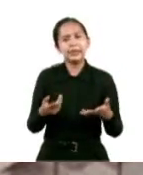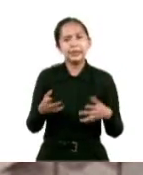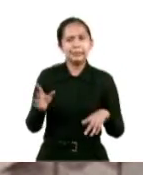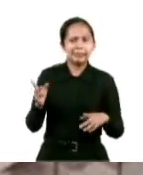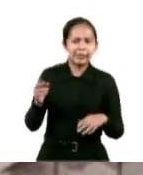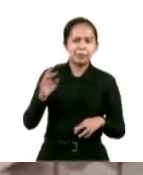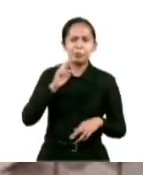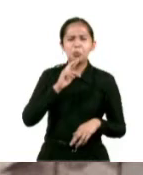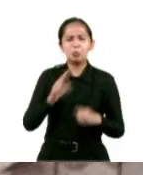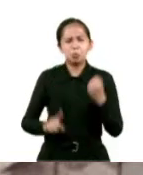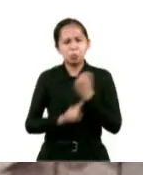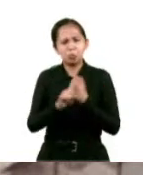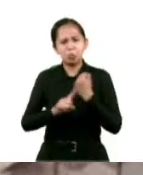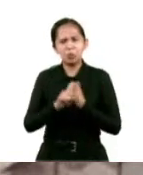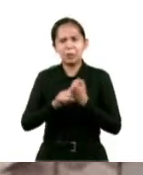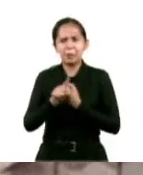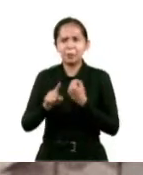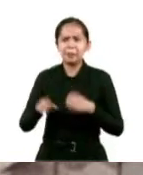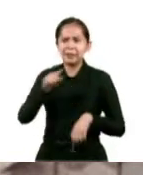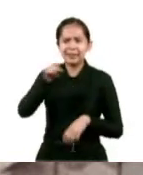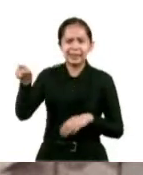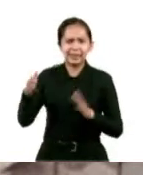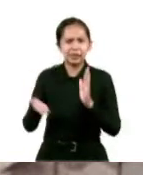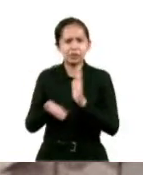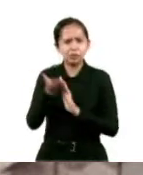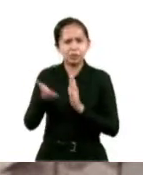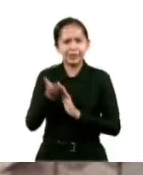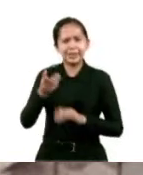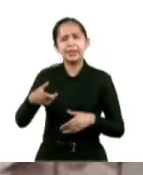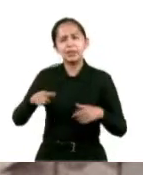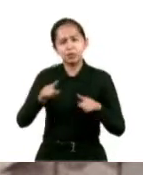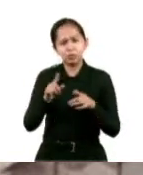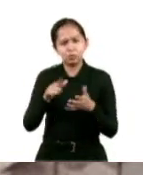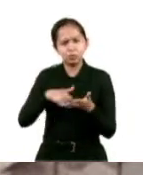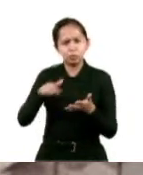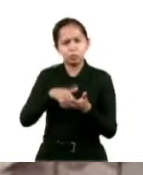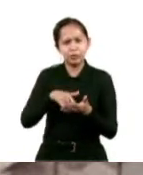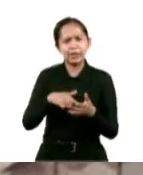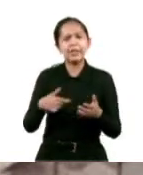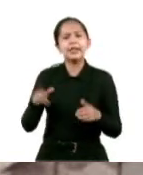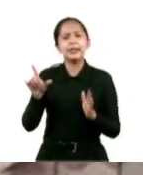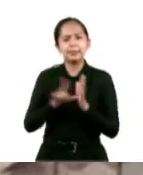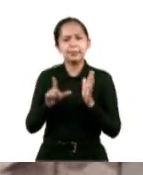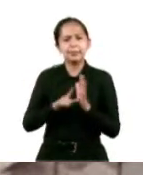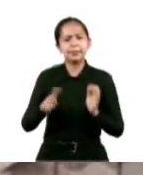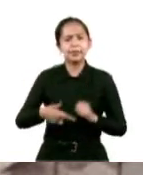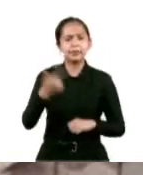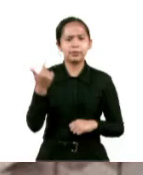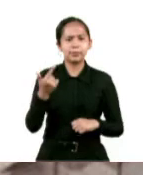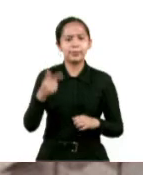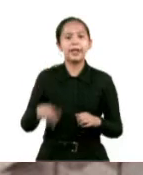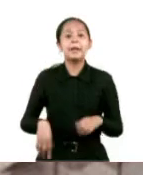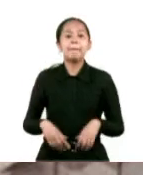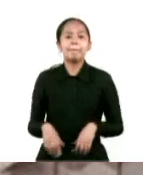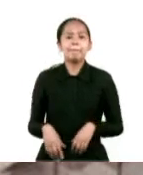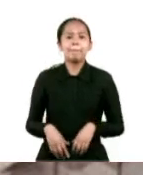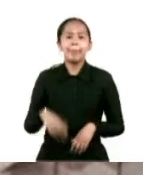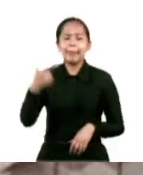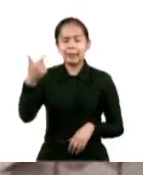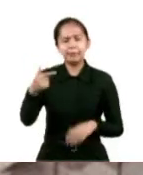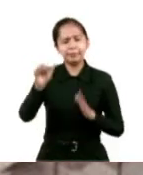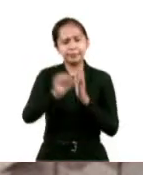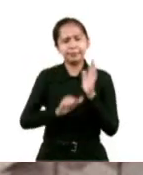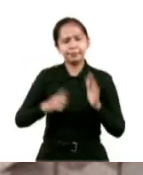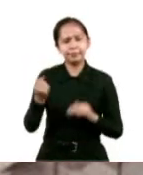en la construcción del tramo colapsado de la línea 12. El 7 de septiembre del